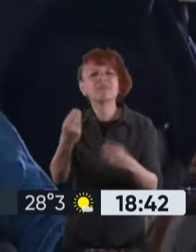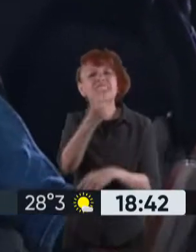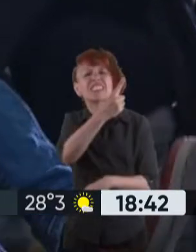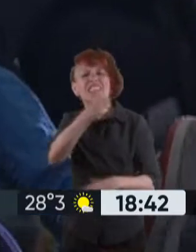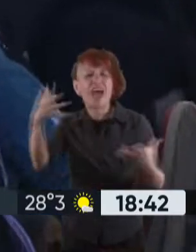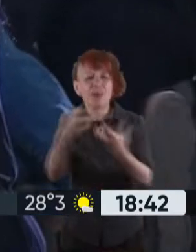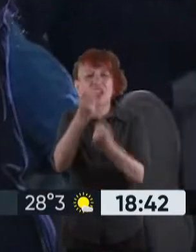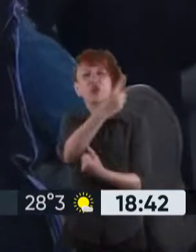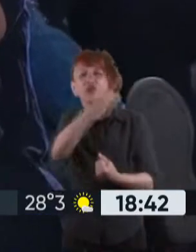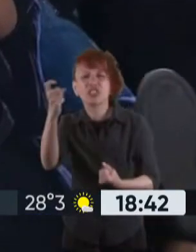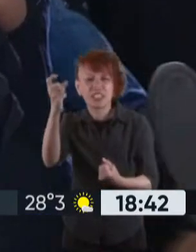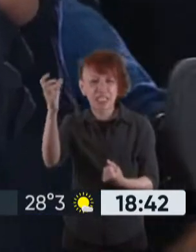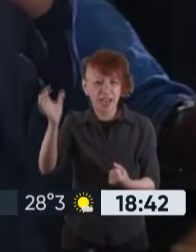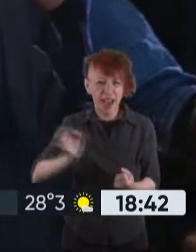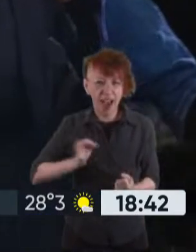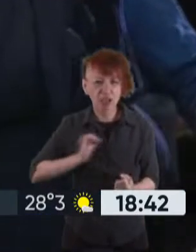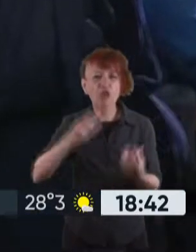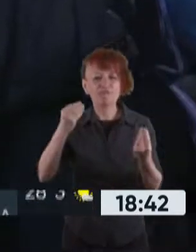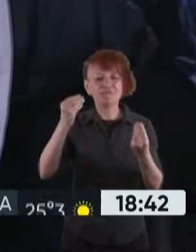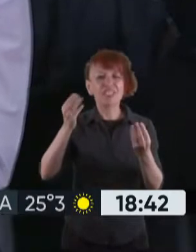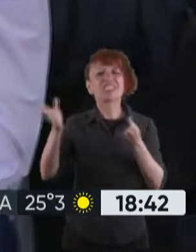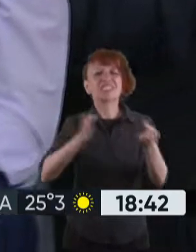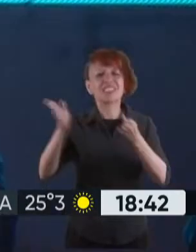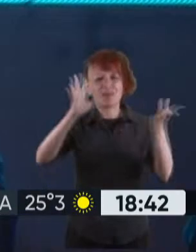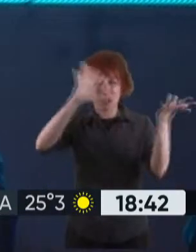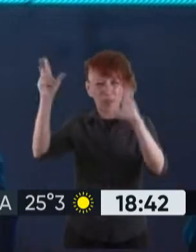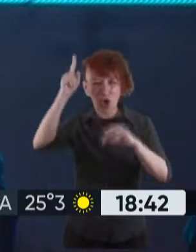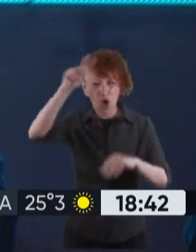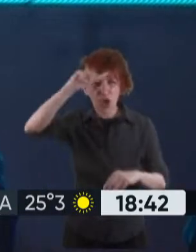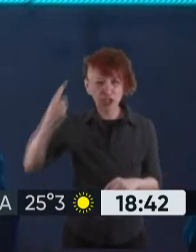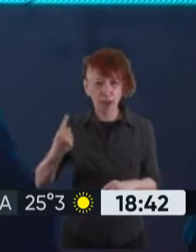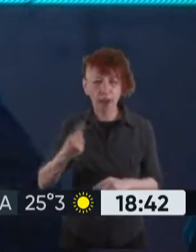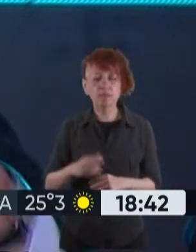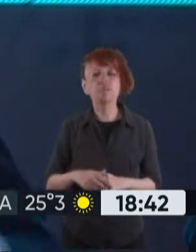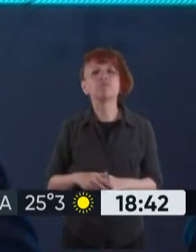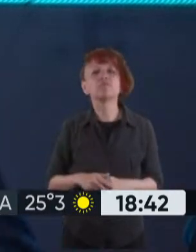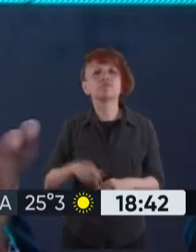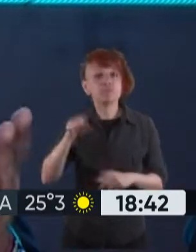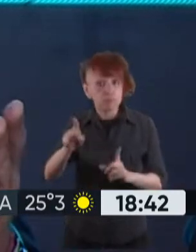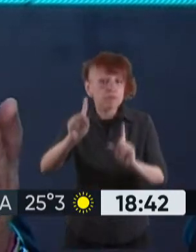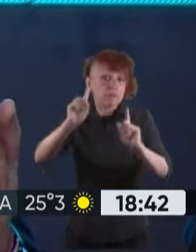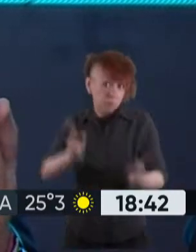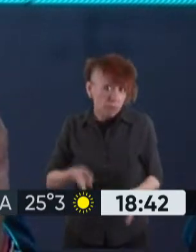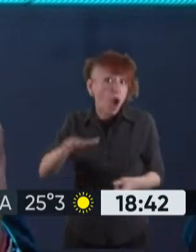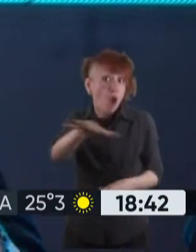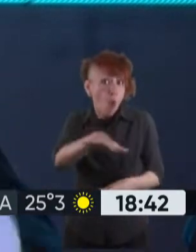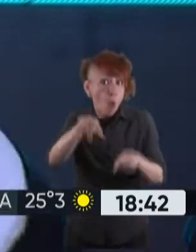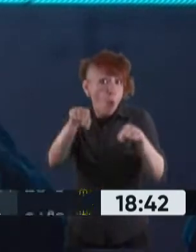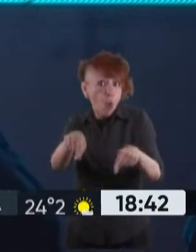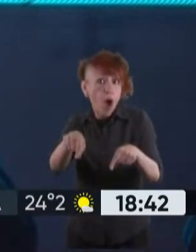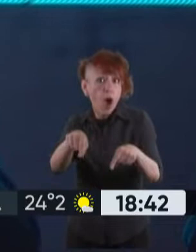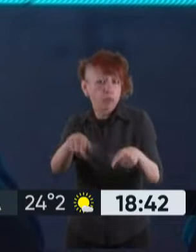del Servicio Meteorológico Nacional, que es también un lugar